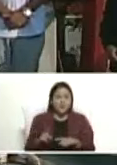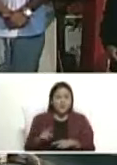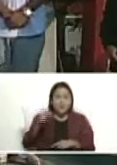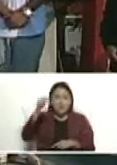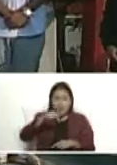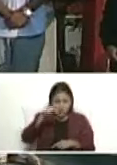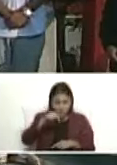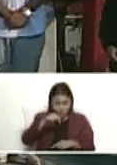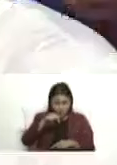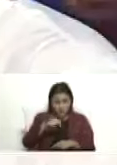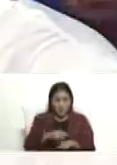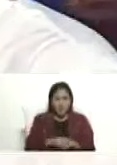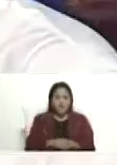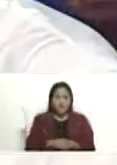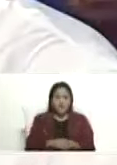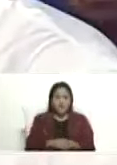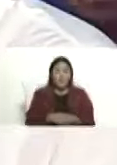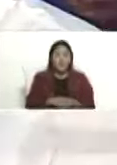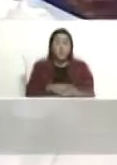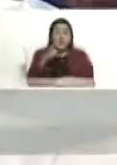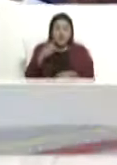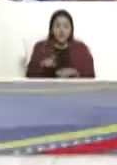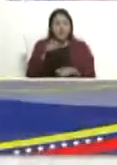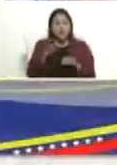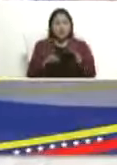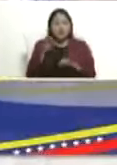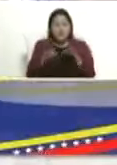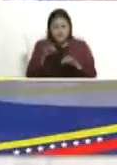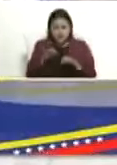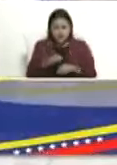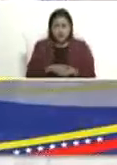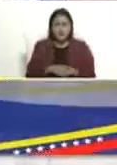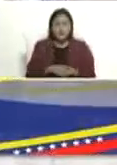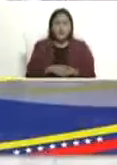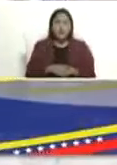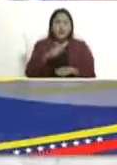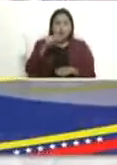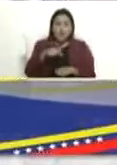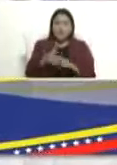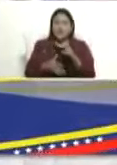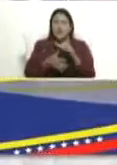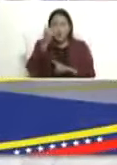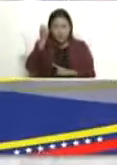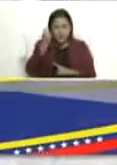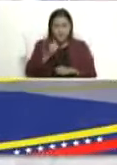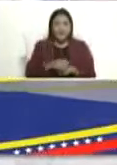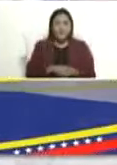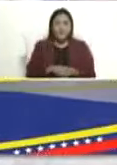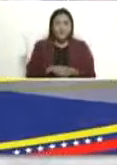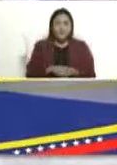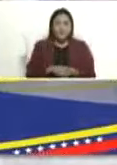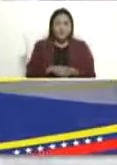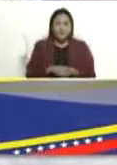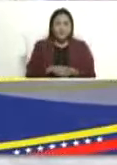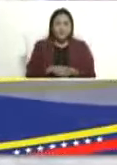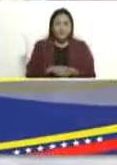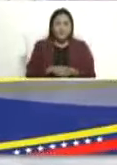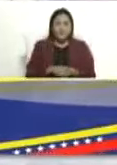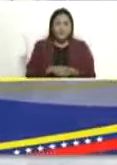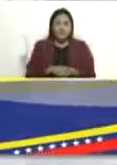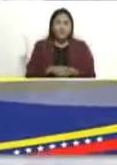libertad, el milagro de la justicia, se ha hecho realidad. Gracias a usted,